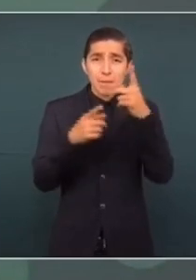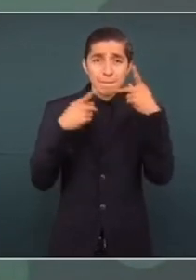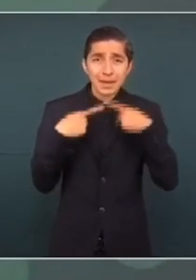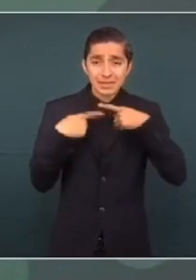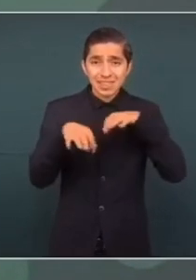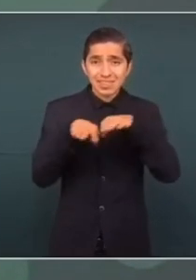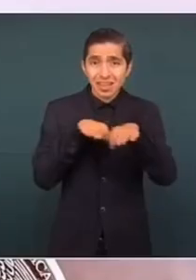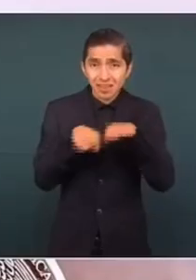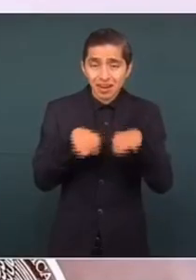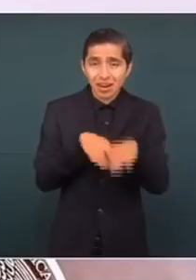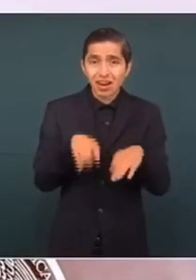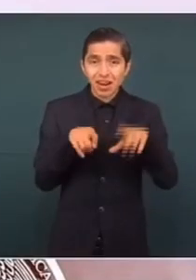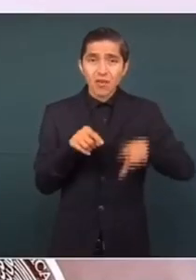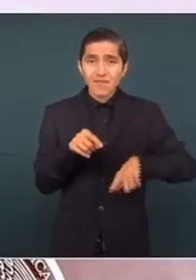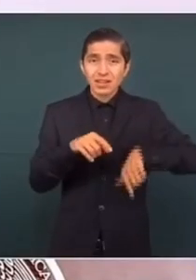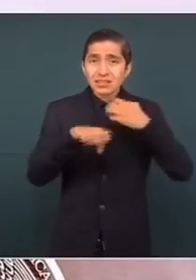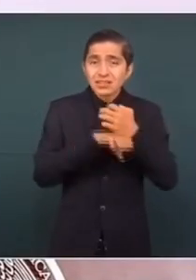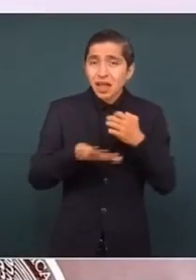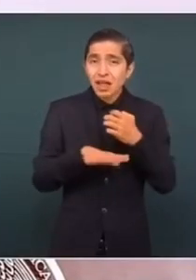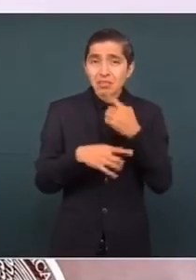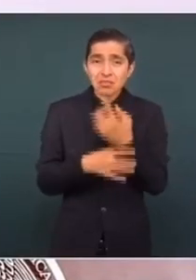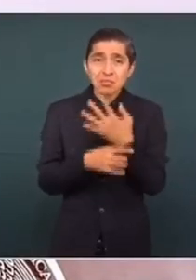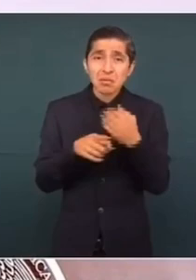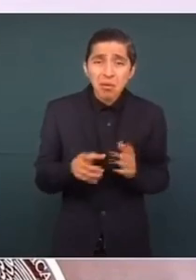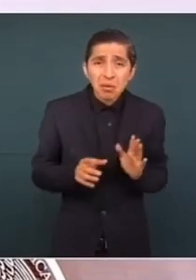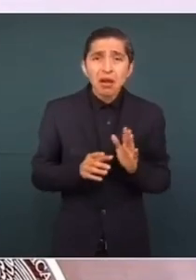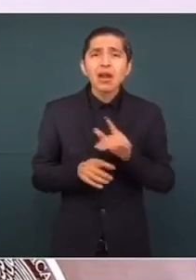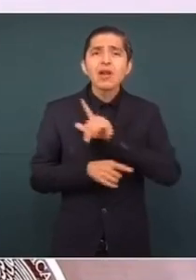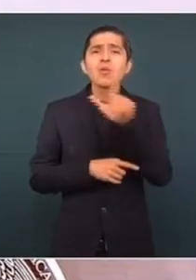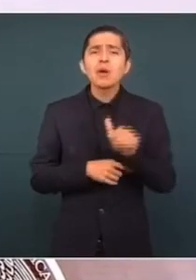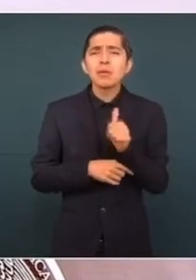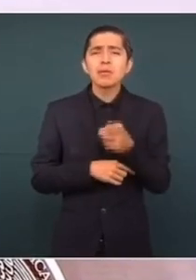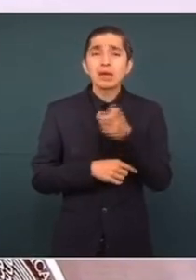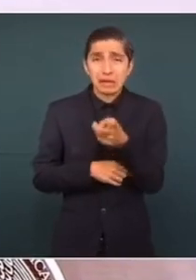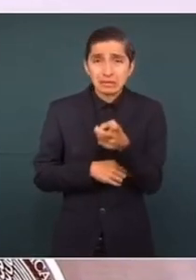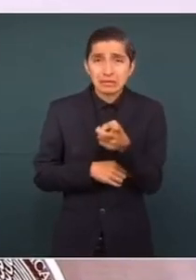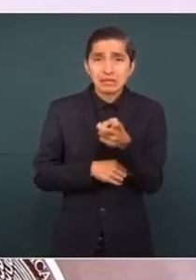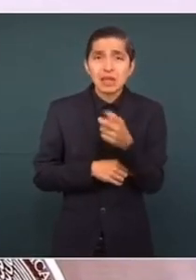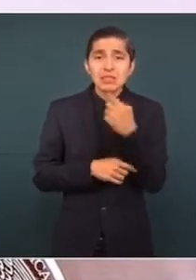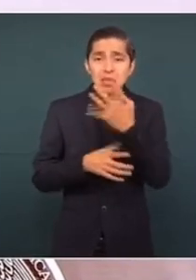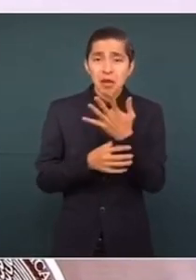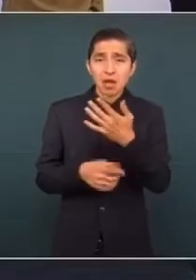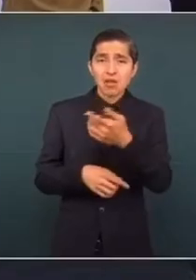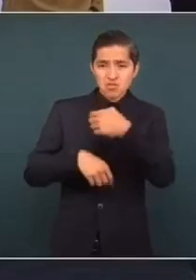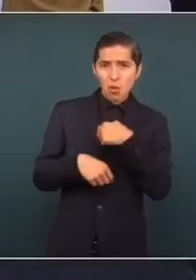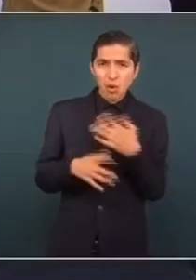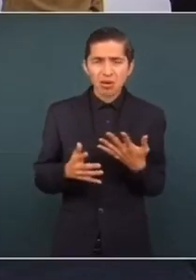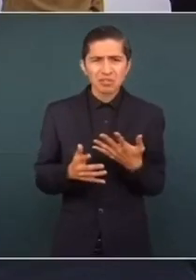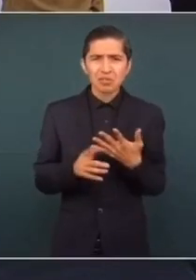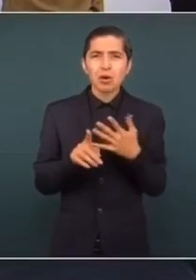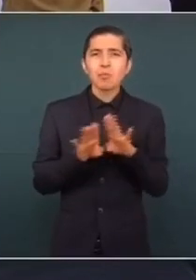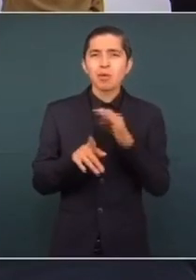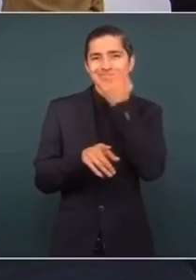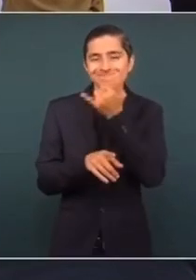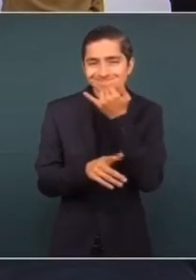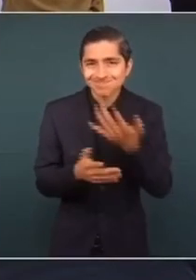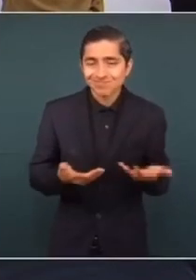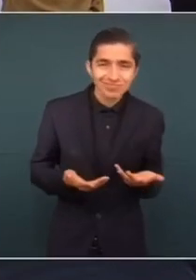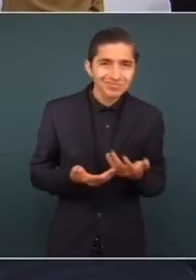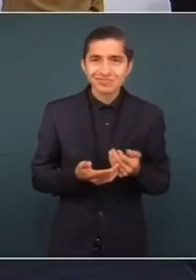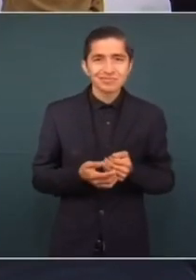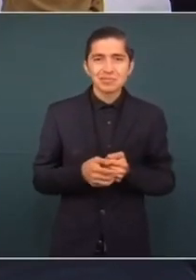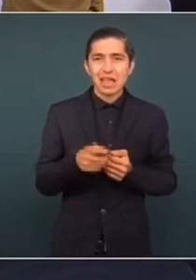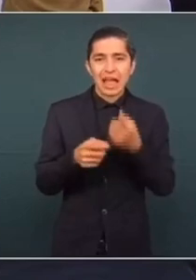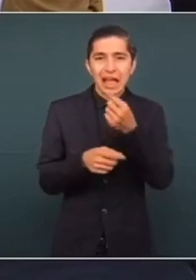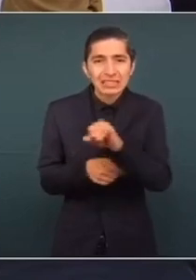persona que trabajó en el gobierno del Estado y que en consecuencia ya me asocian a mí, pues se me hace incorrecto, ¿no? O sea,